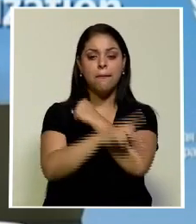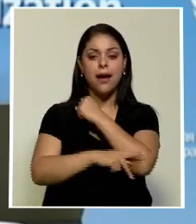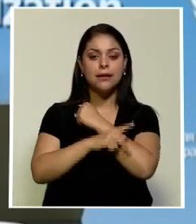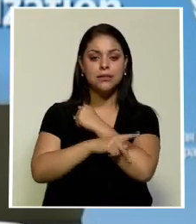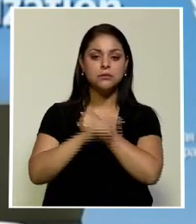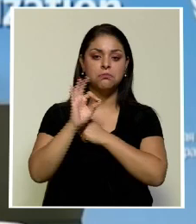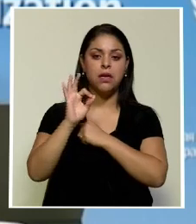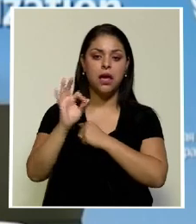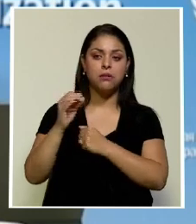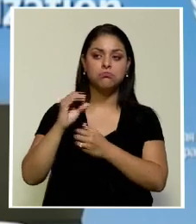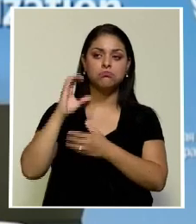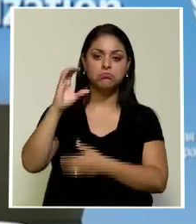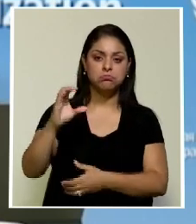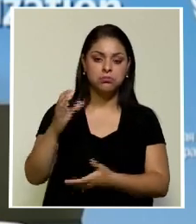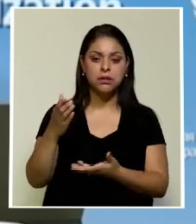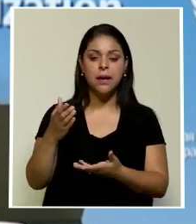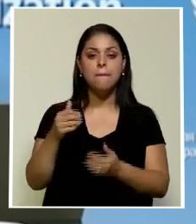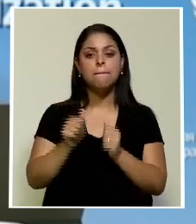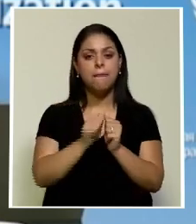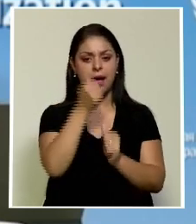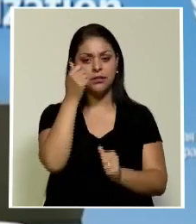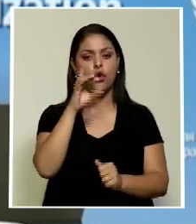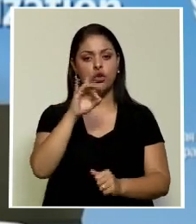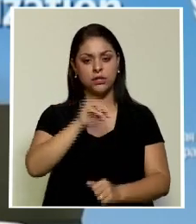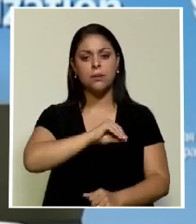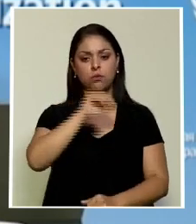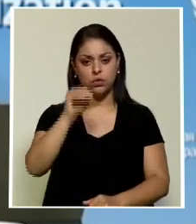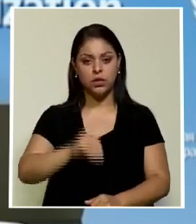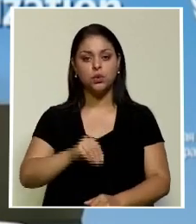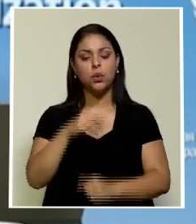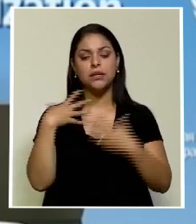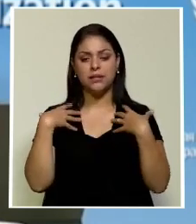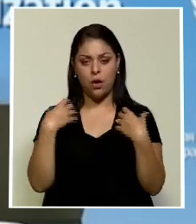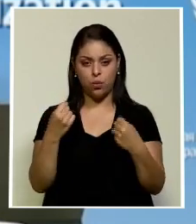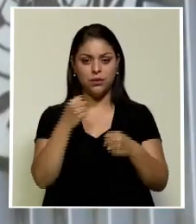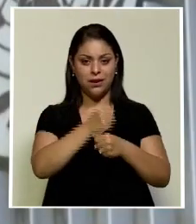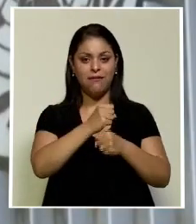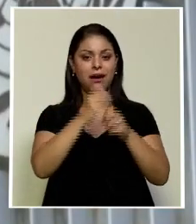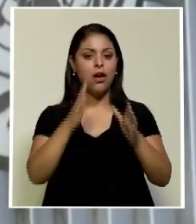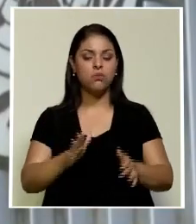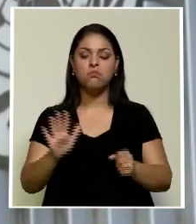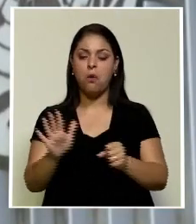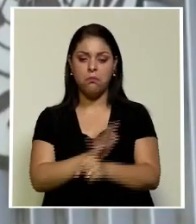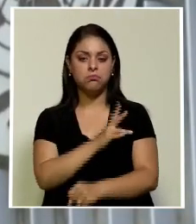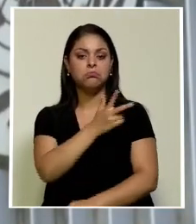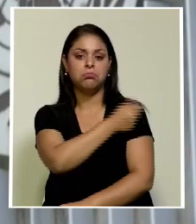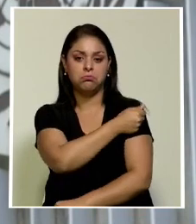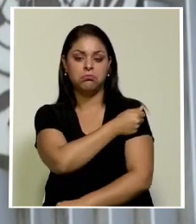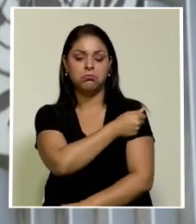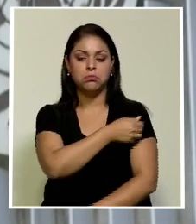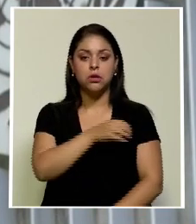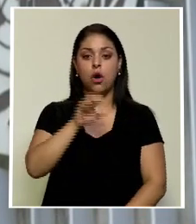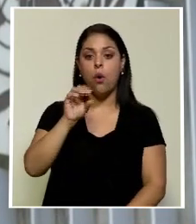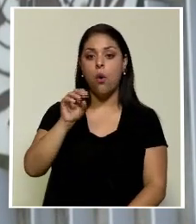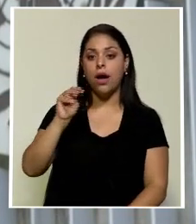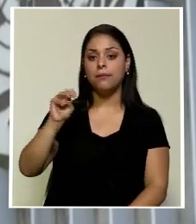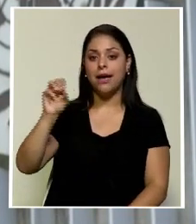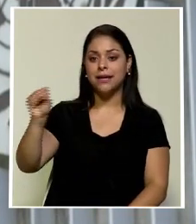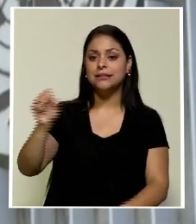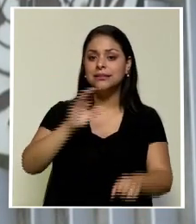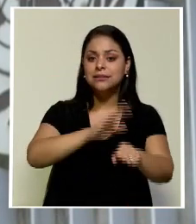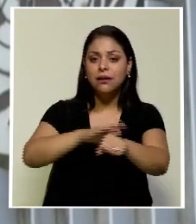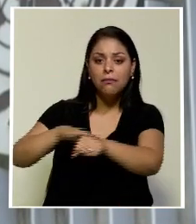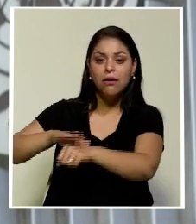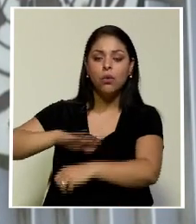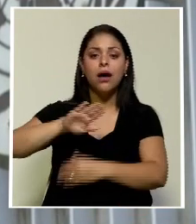del 80% de los trabajadores de la salud están completamente vacunados. La OMS ha hecho un llamado a todos los